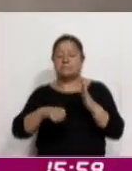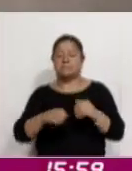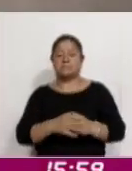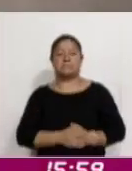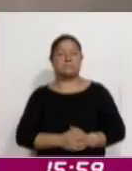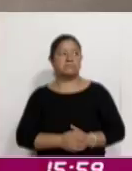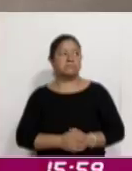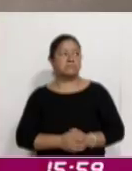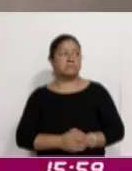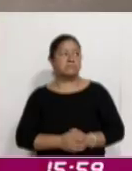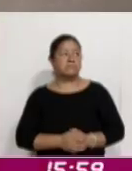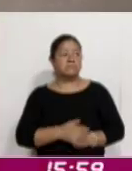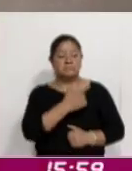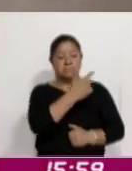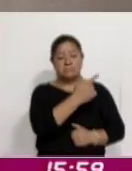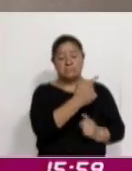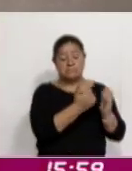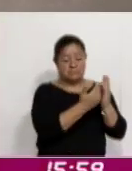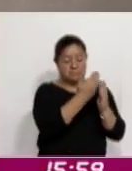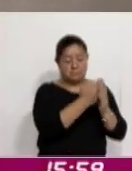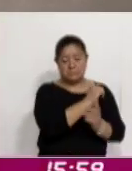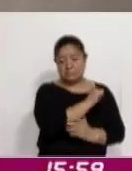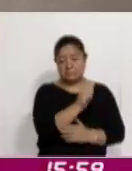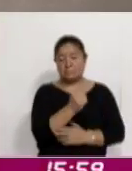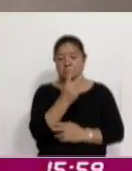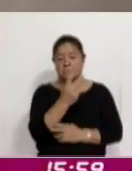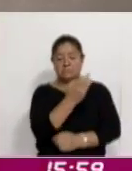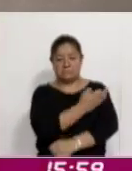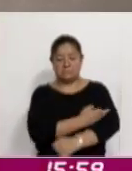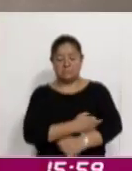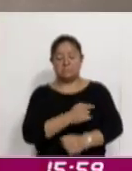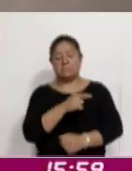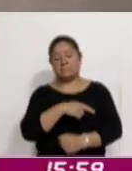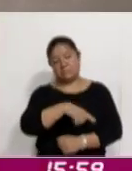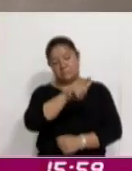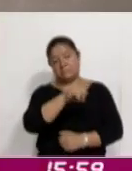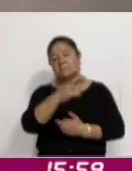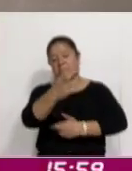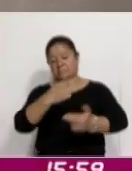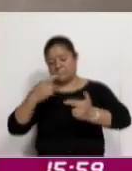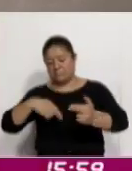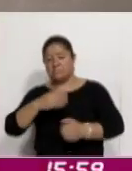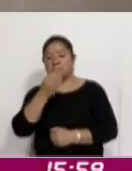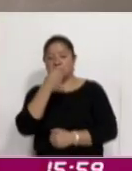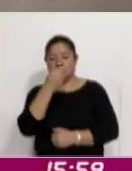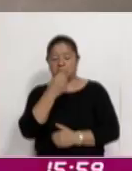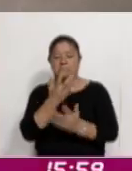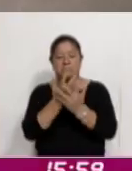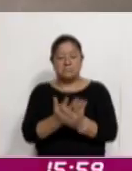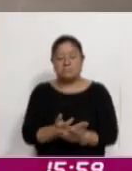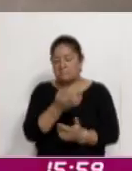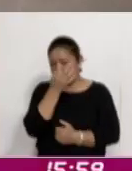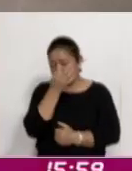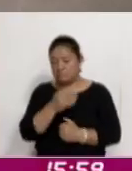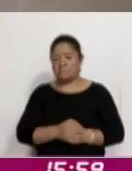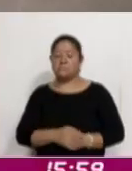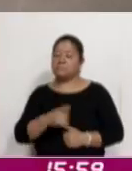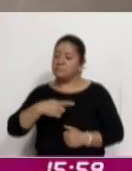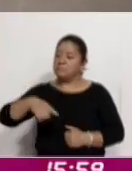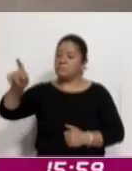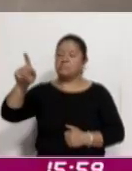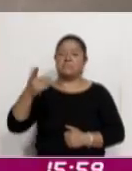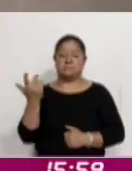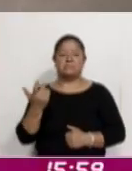voy de las 7 de la mañana a 2 de la tarde, regreso, como, descanso un tiempo, voy al